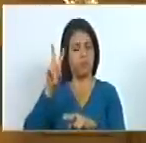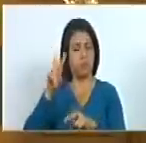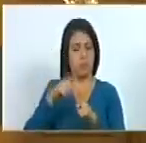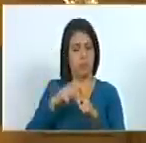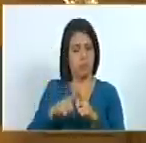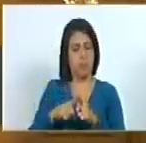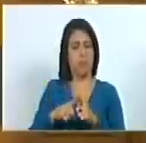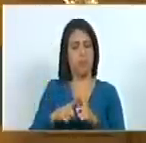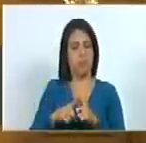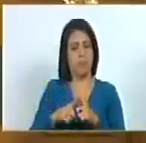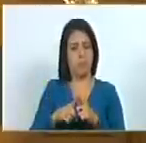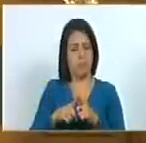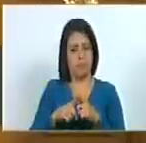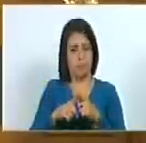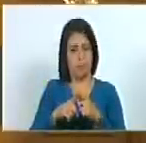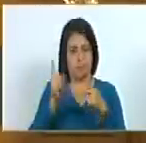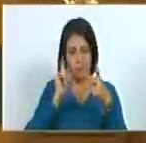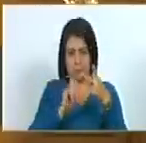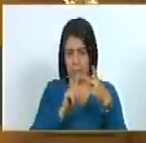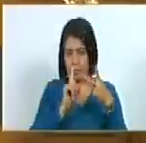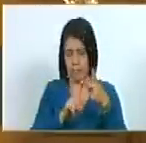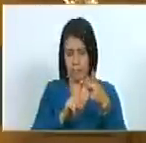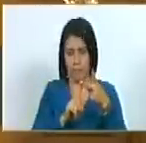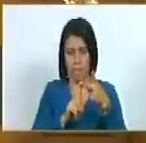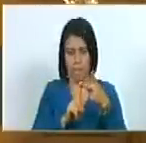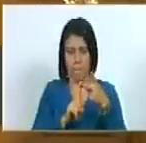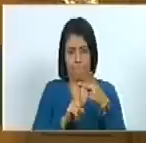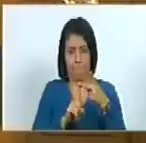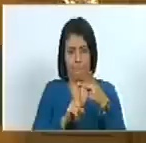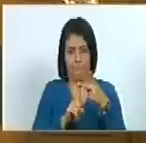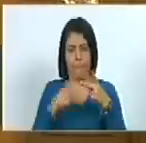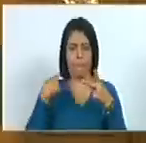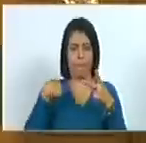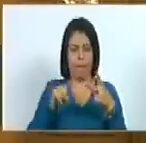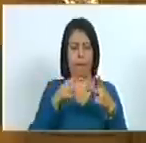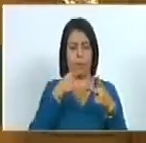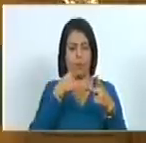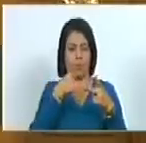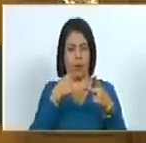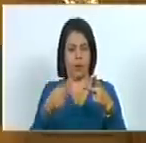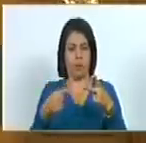uno. Número dos, tenemos que decir